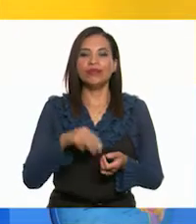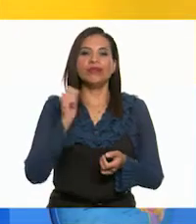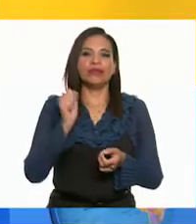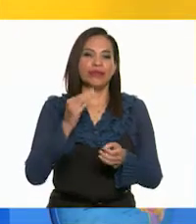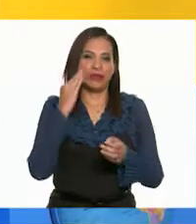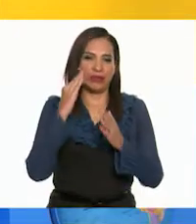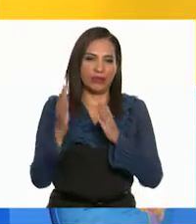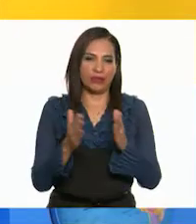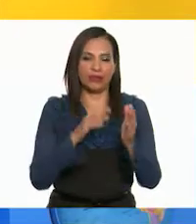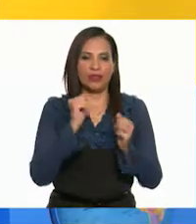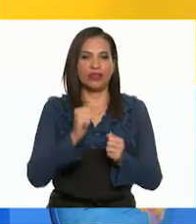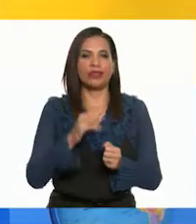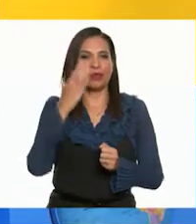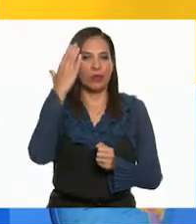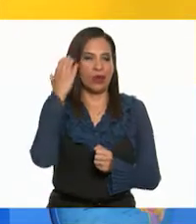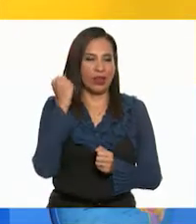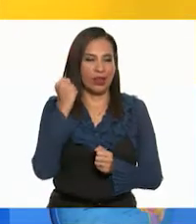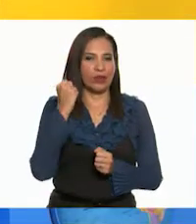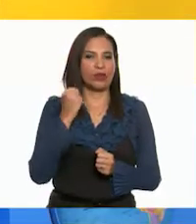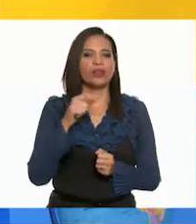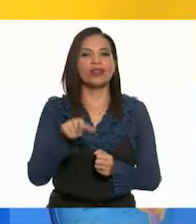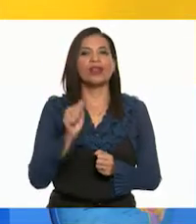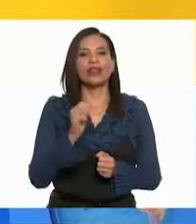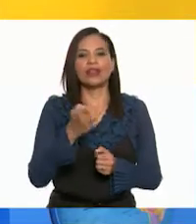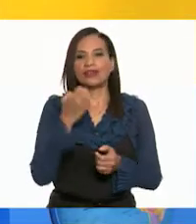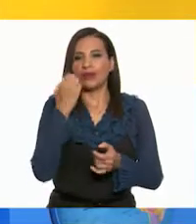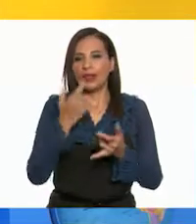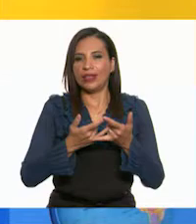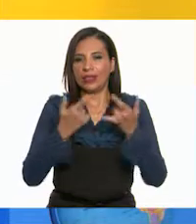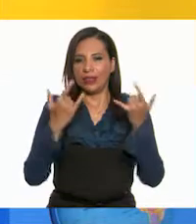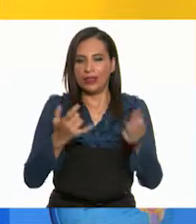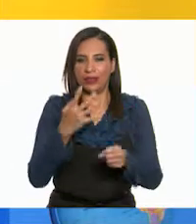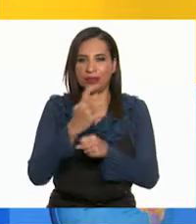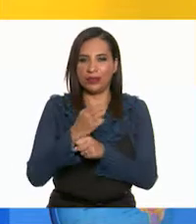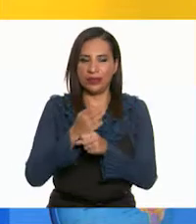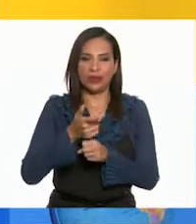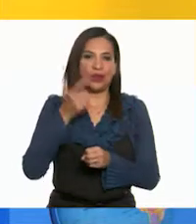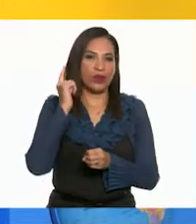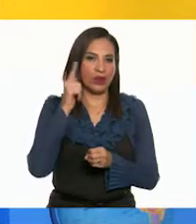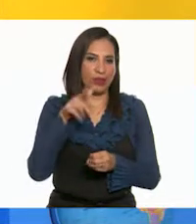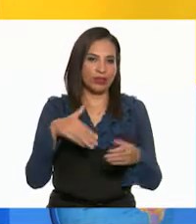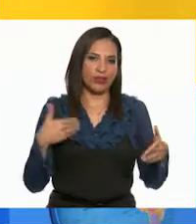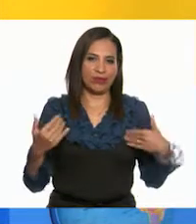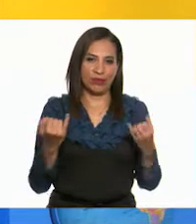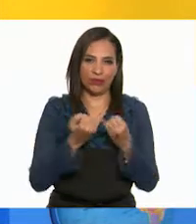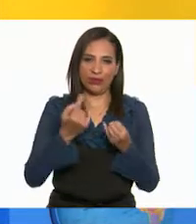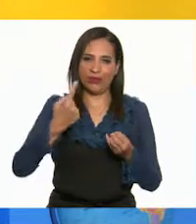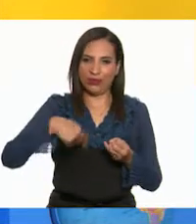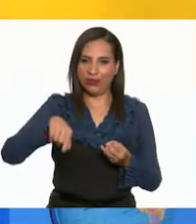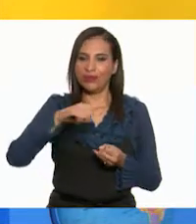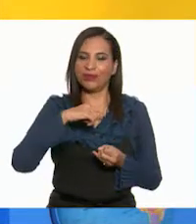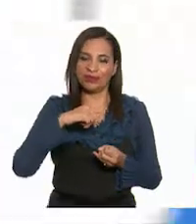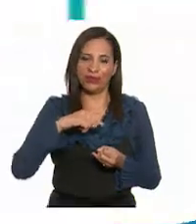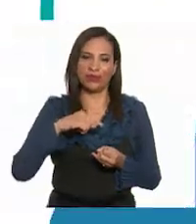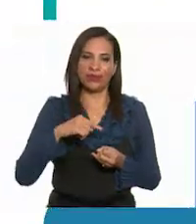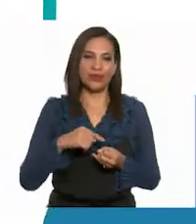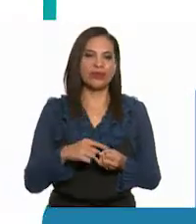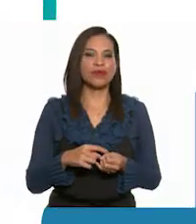etapa. José María Morelos y Pavón, de Historia de cuarto grado, y espero que lo hayan disfrutado tanto como